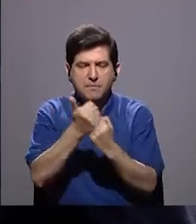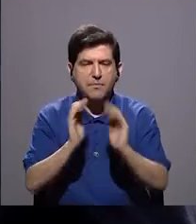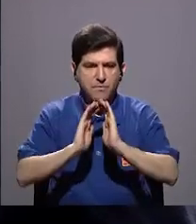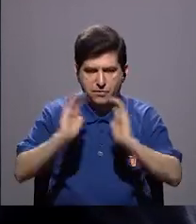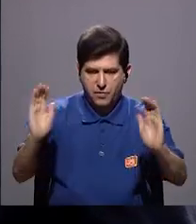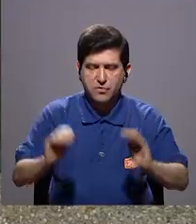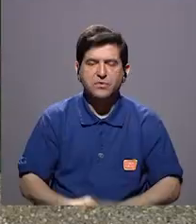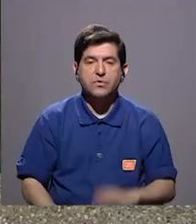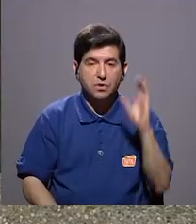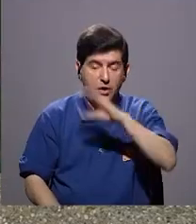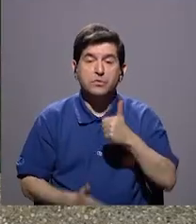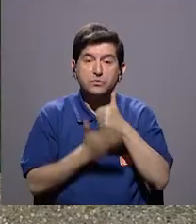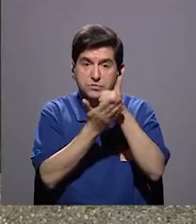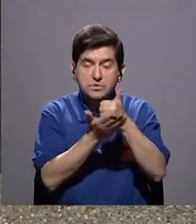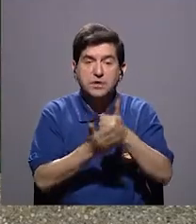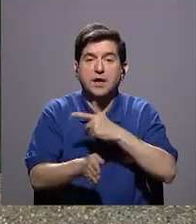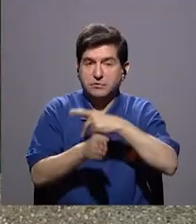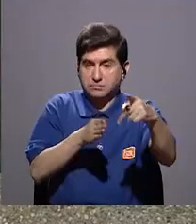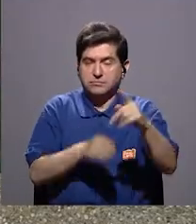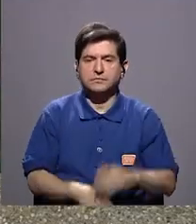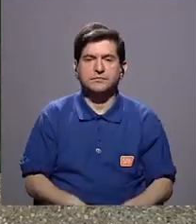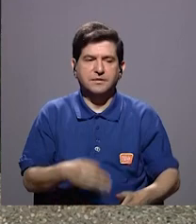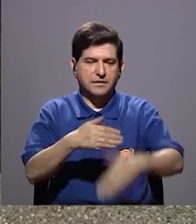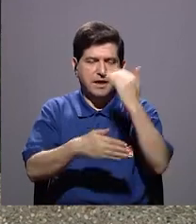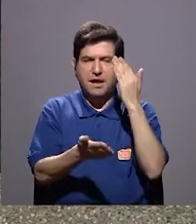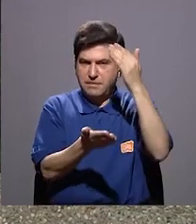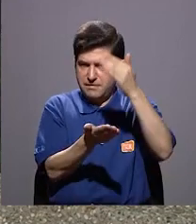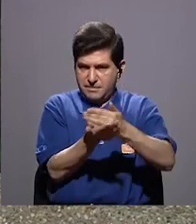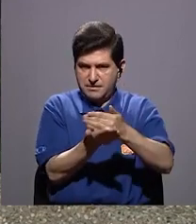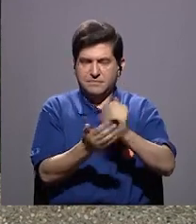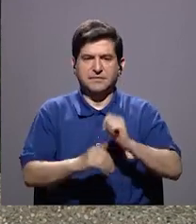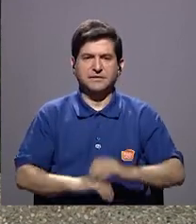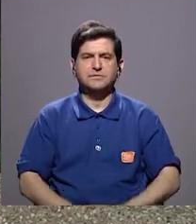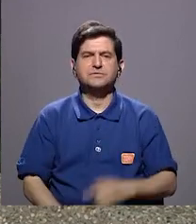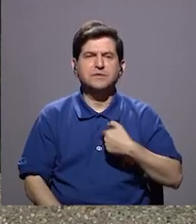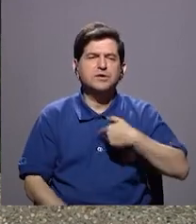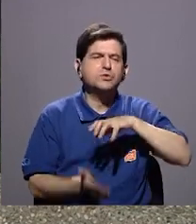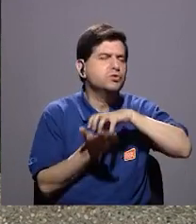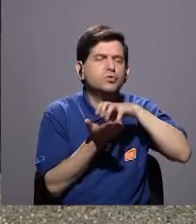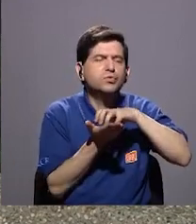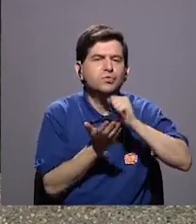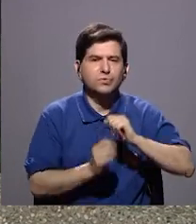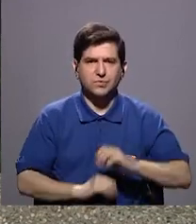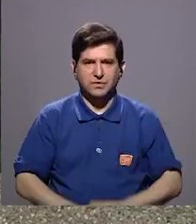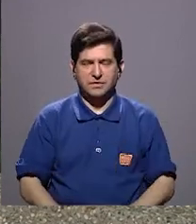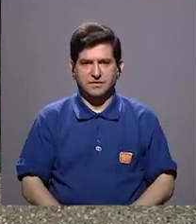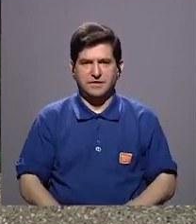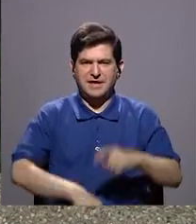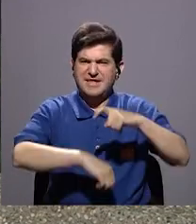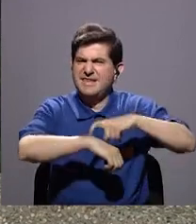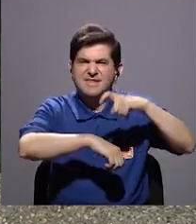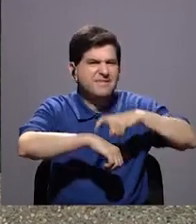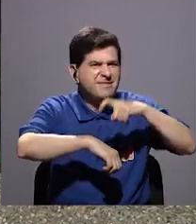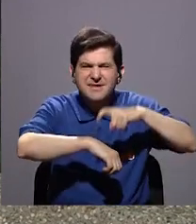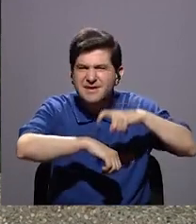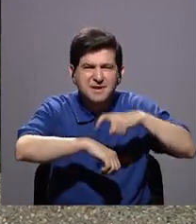ayuda. Doctor, antes de ir a hacer el corte al otro bloque, me queda una duda. ¿Y por cuánto